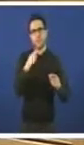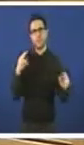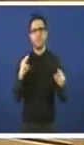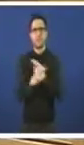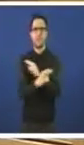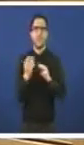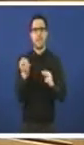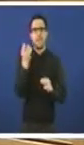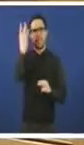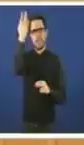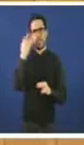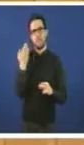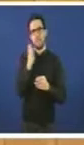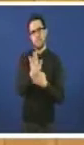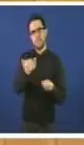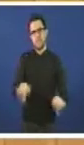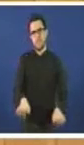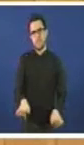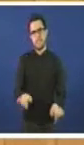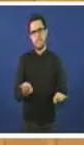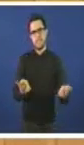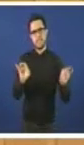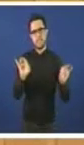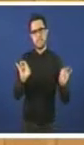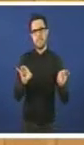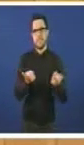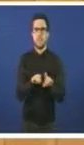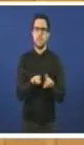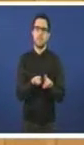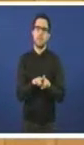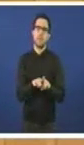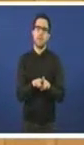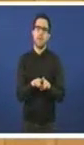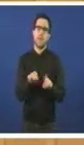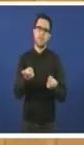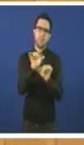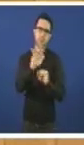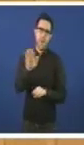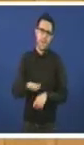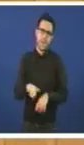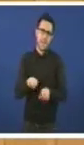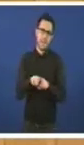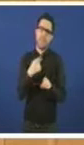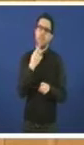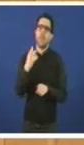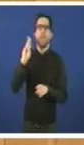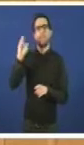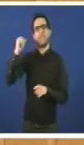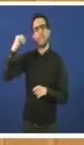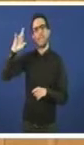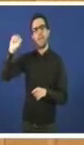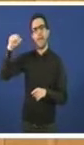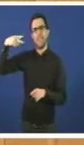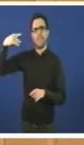presentan así es si así os parece que diría pirandello eso dice a ustedes en rodeira pero nosotros que somos